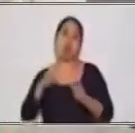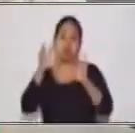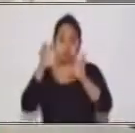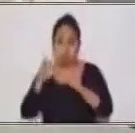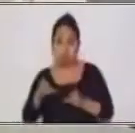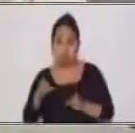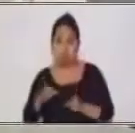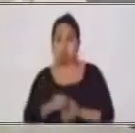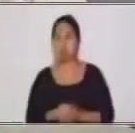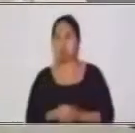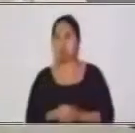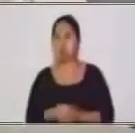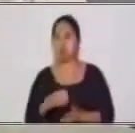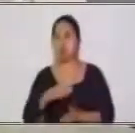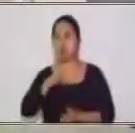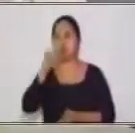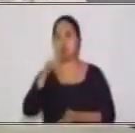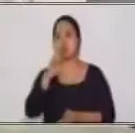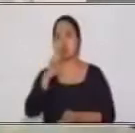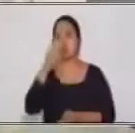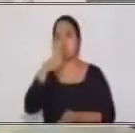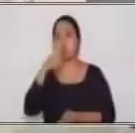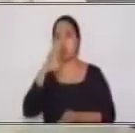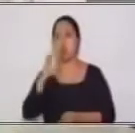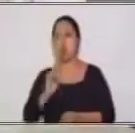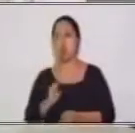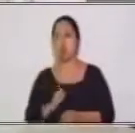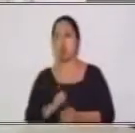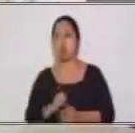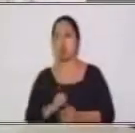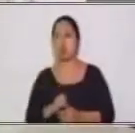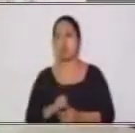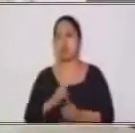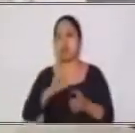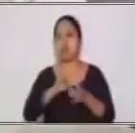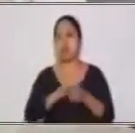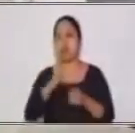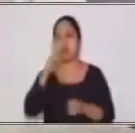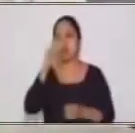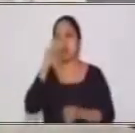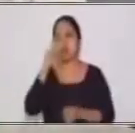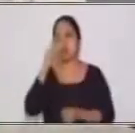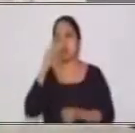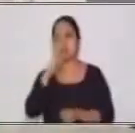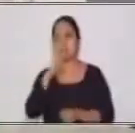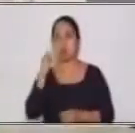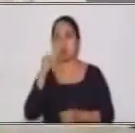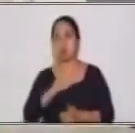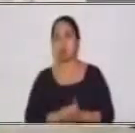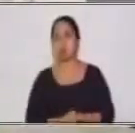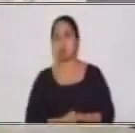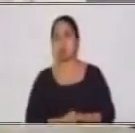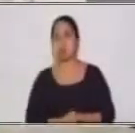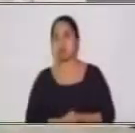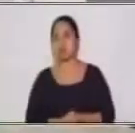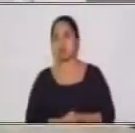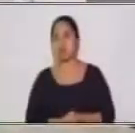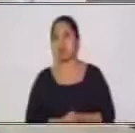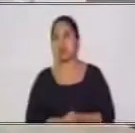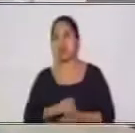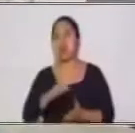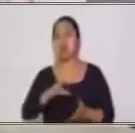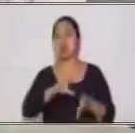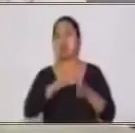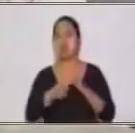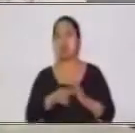muy famoso por sus obras. Después entonces nos recorremos al realismo. Dentro de las características